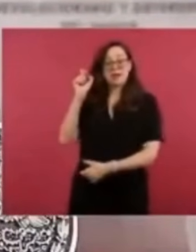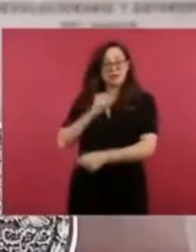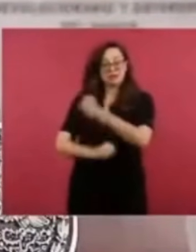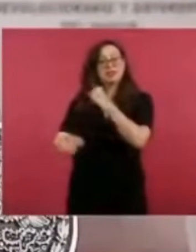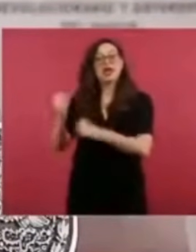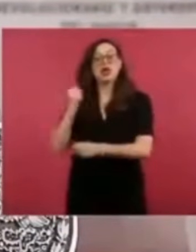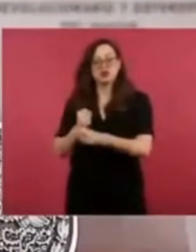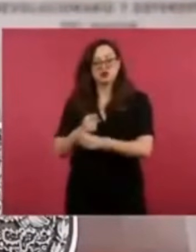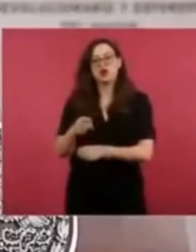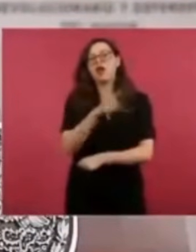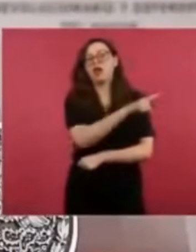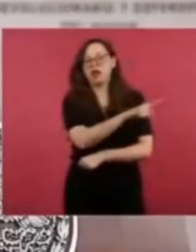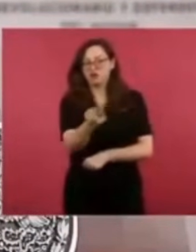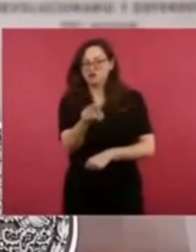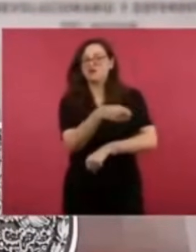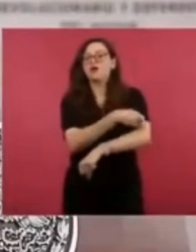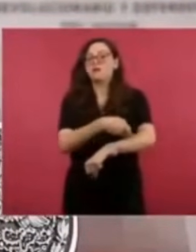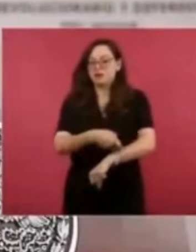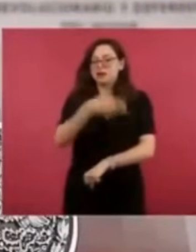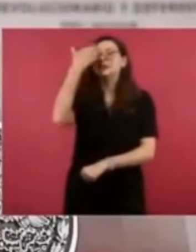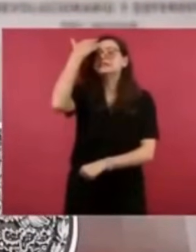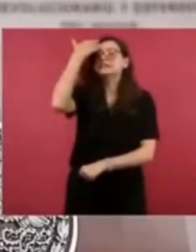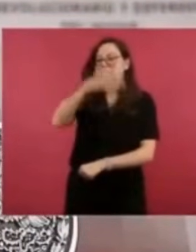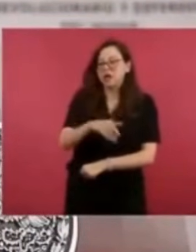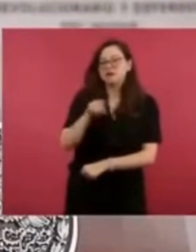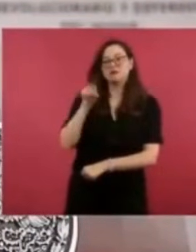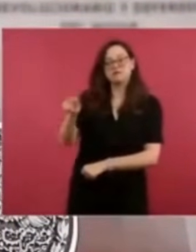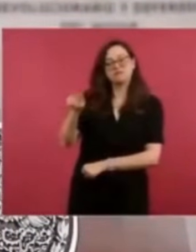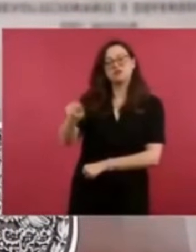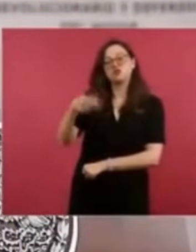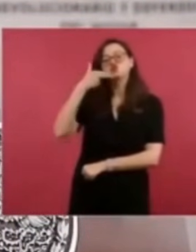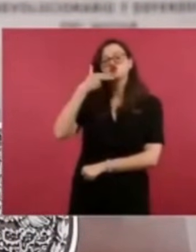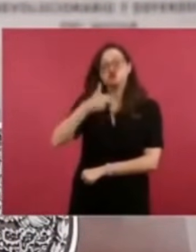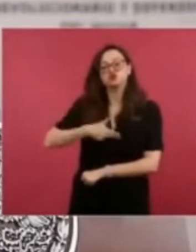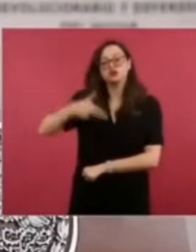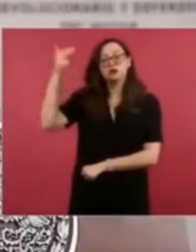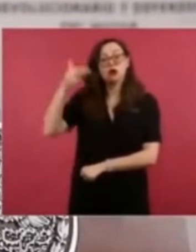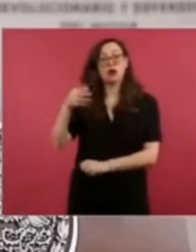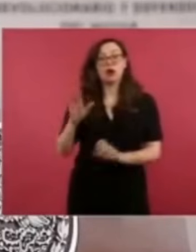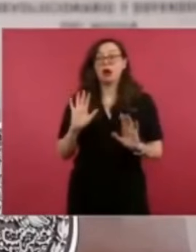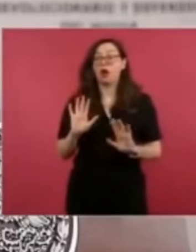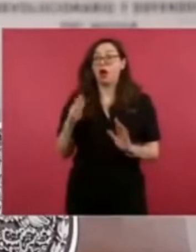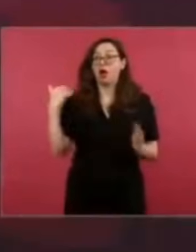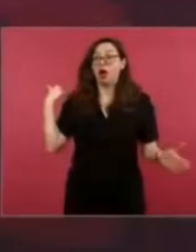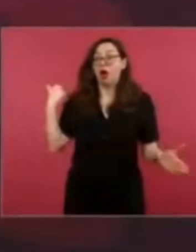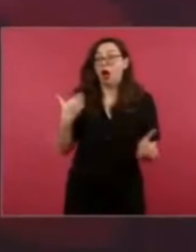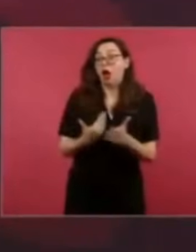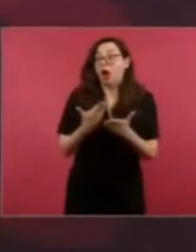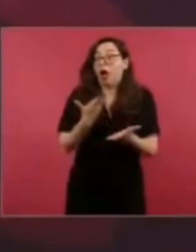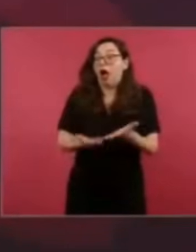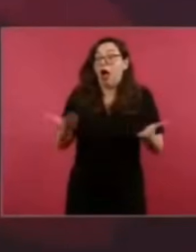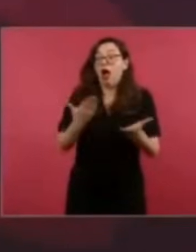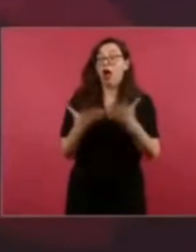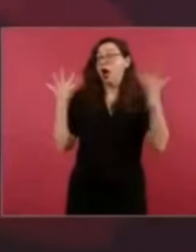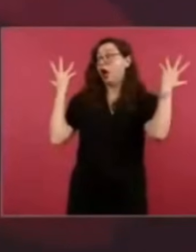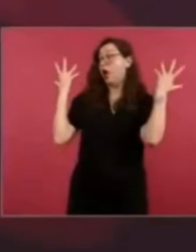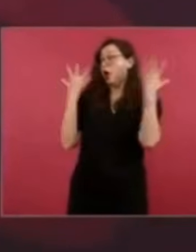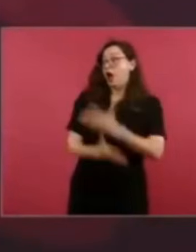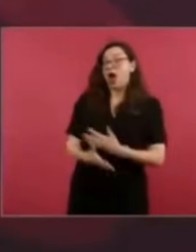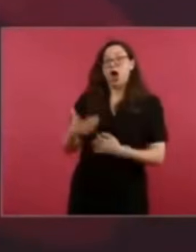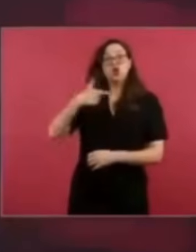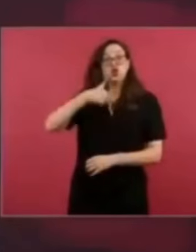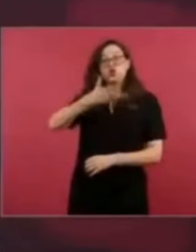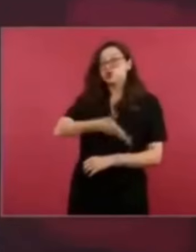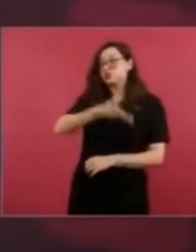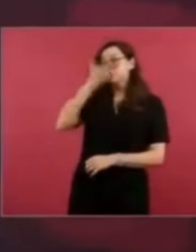lo que pasó, qué fue lo que resolvió la Fiscalía. Entonces, pues eso de que no se enteró, pues